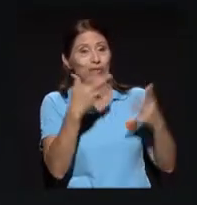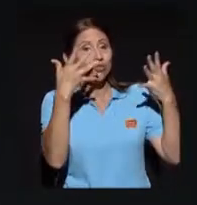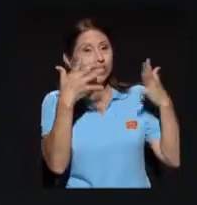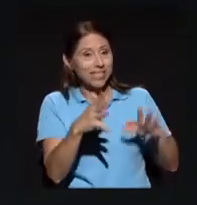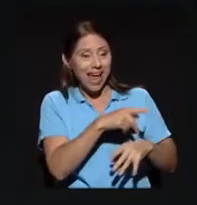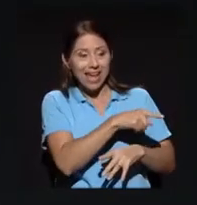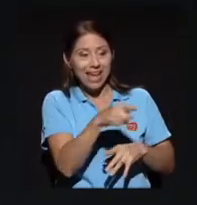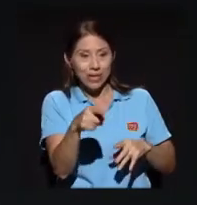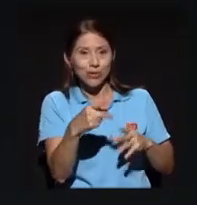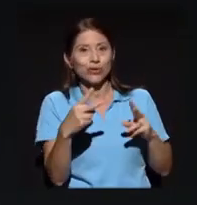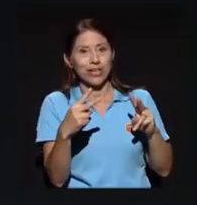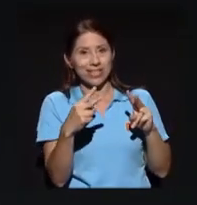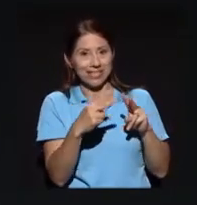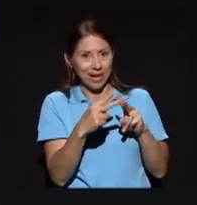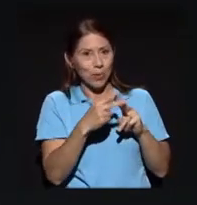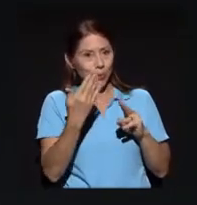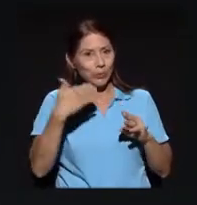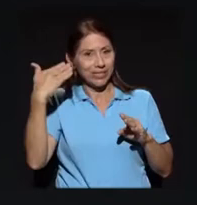mano en el fuego,